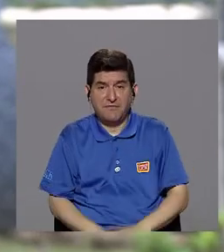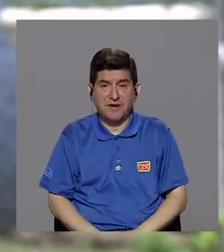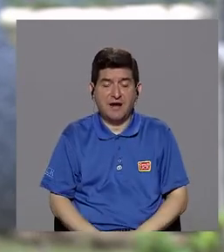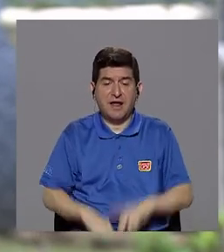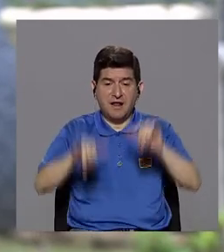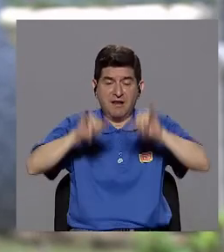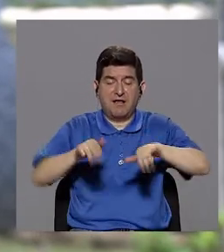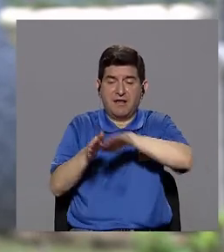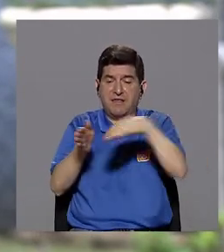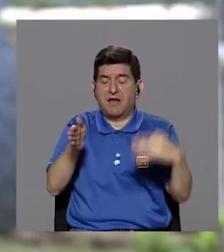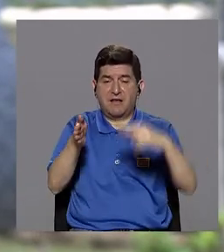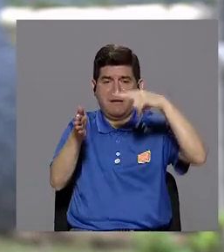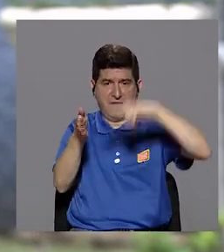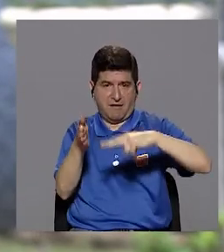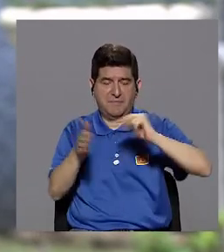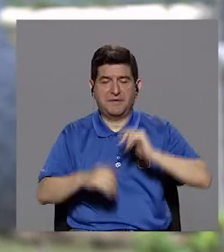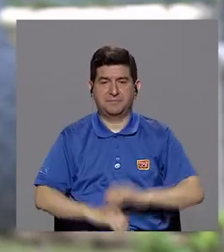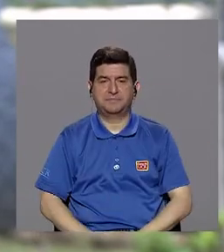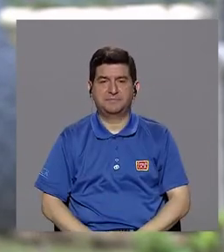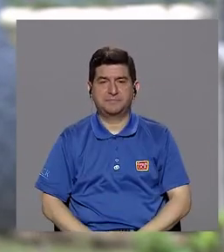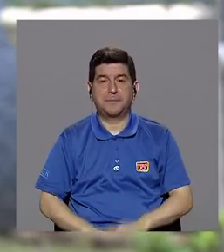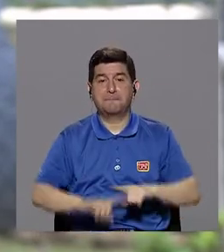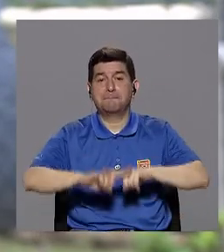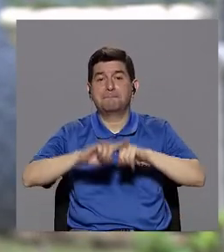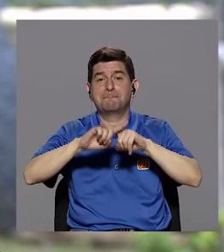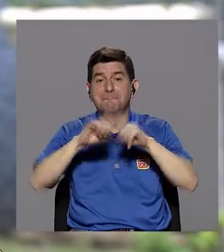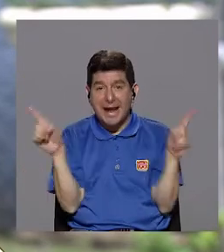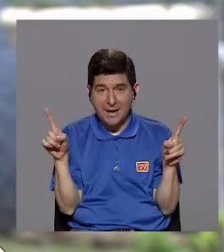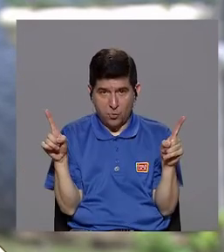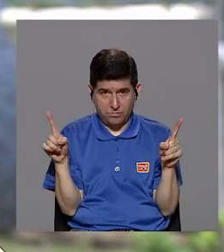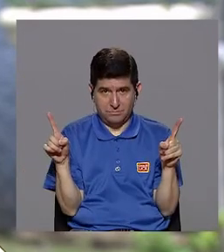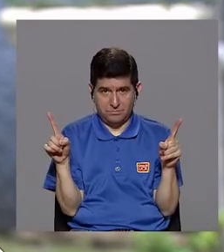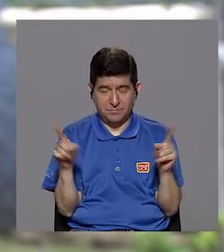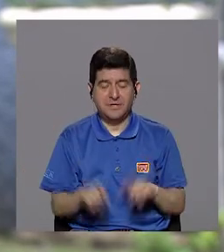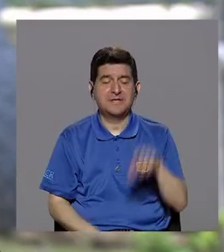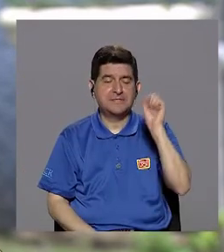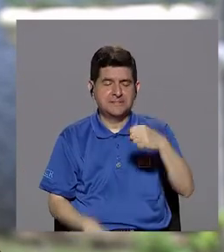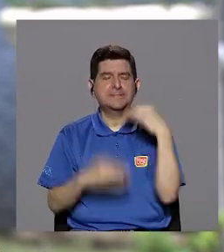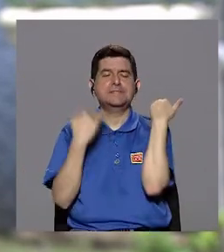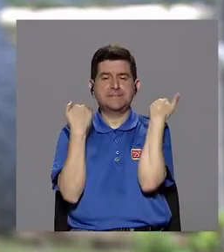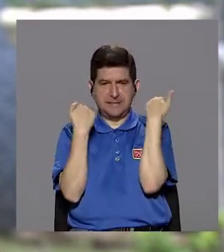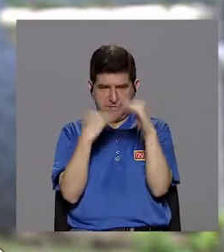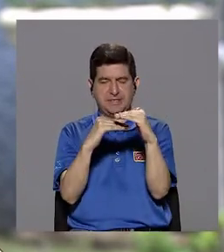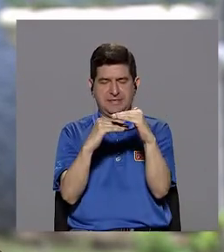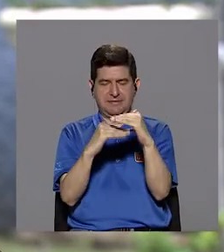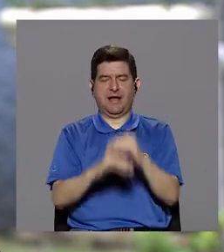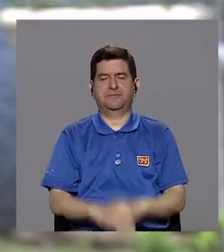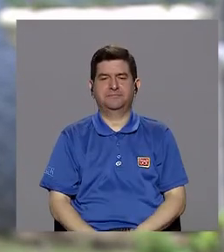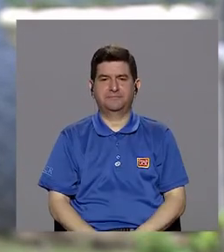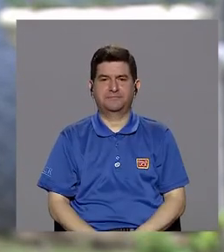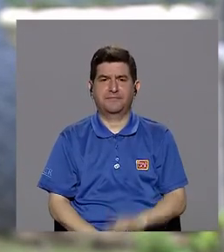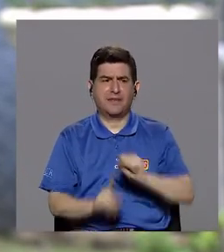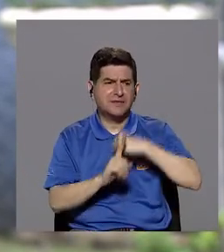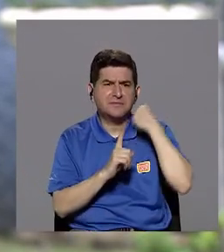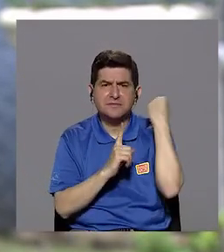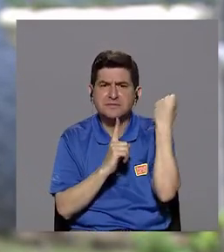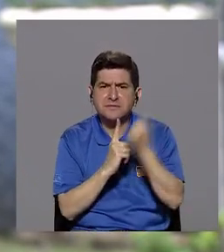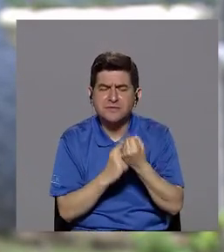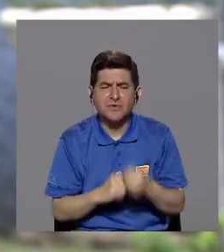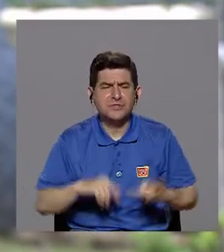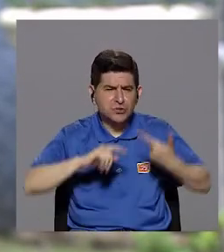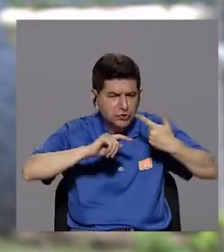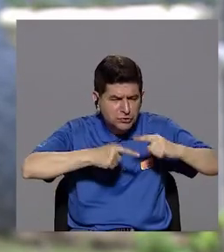una cama, por decirlo de alguna forma. Pero sí limita en la medida en que esté